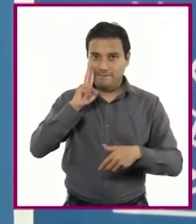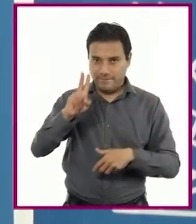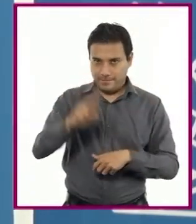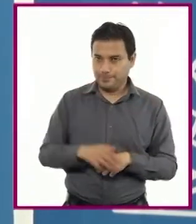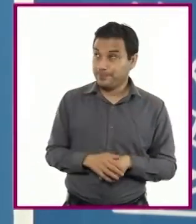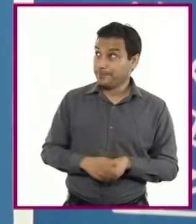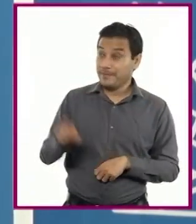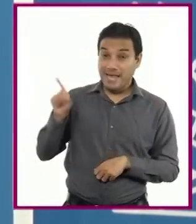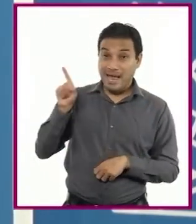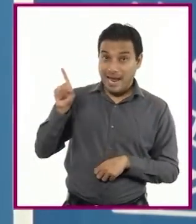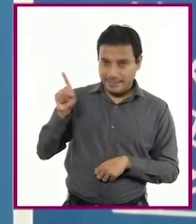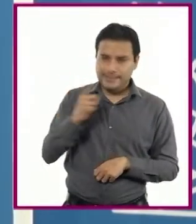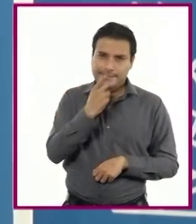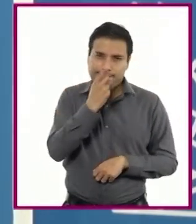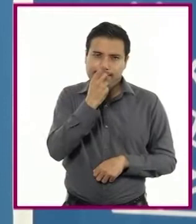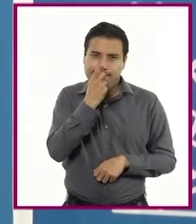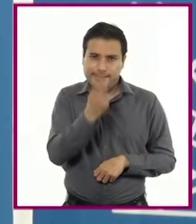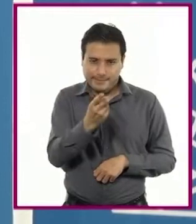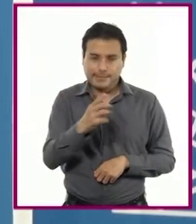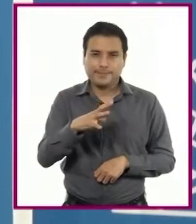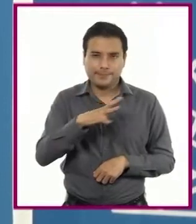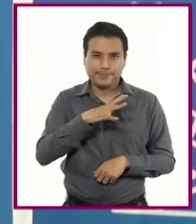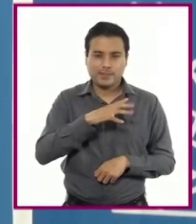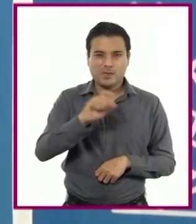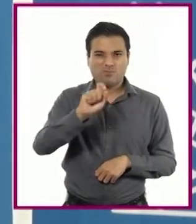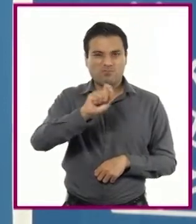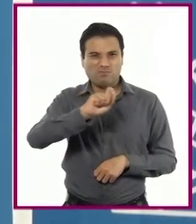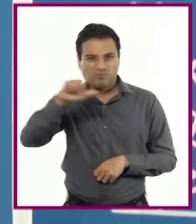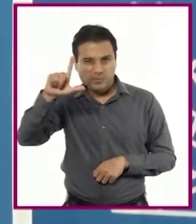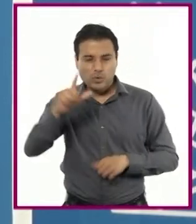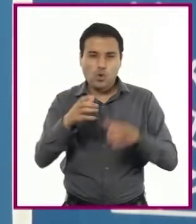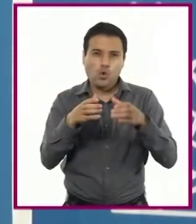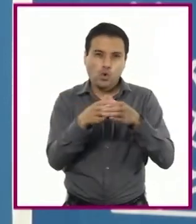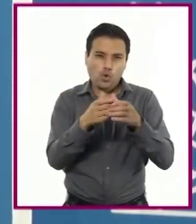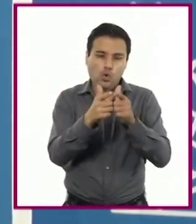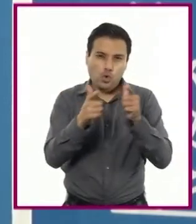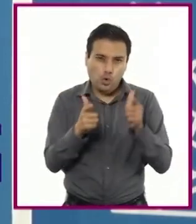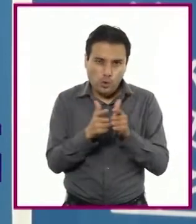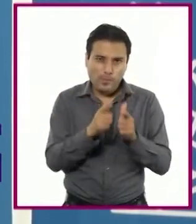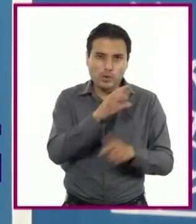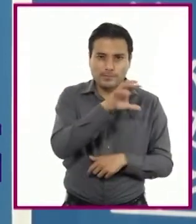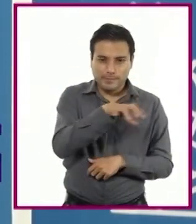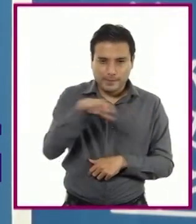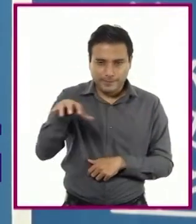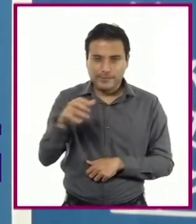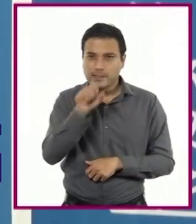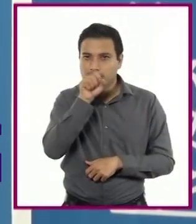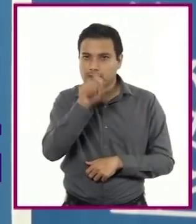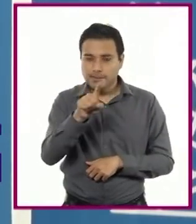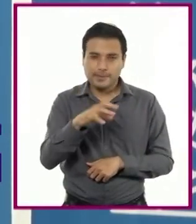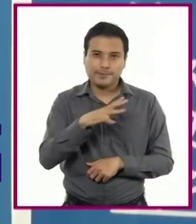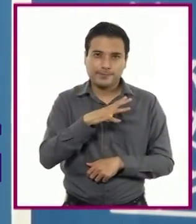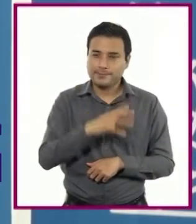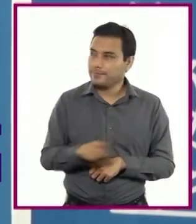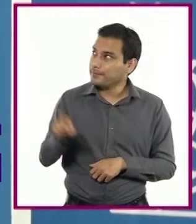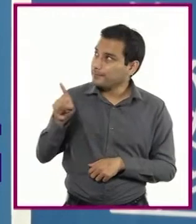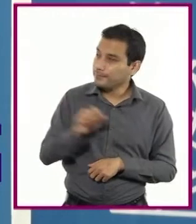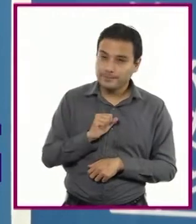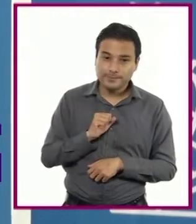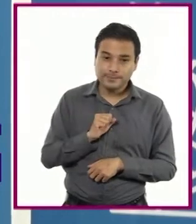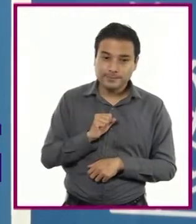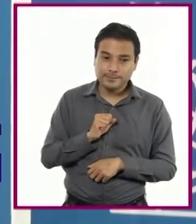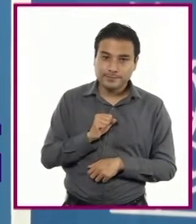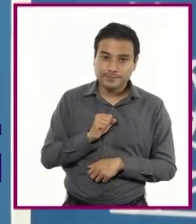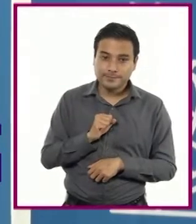encontrarán en los órganos especializados algunos fondos y programas como la UNICEF, Fondo